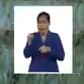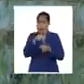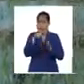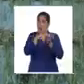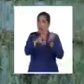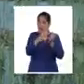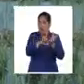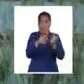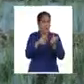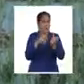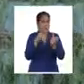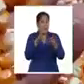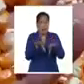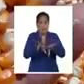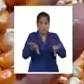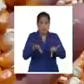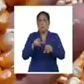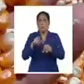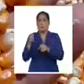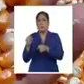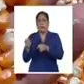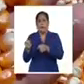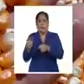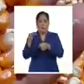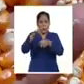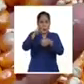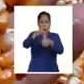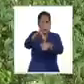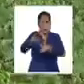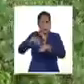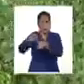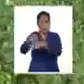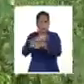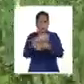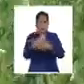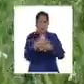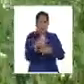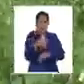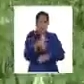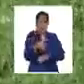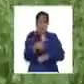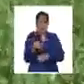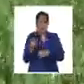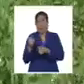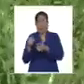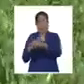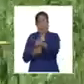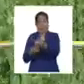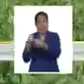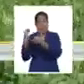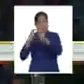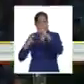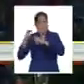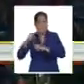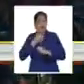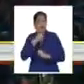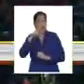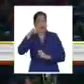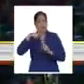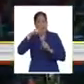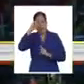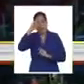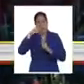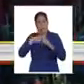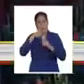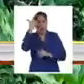otros cultivos en el país. De igual forma, diversidad de semillas mejoradas genéticamente, como la soya, el sorgo,